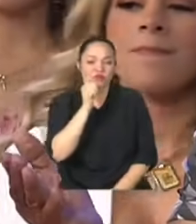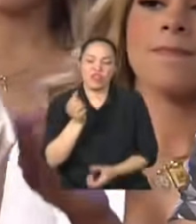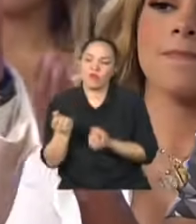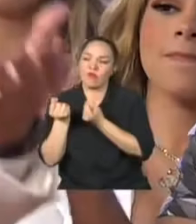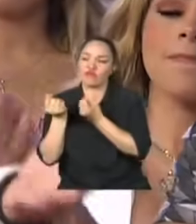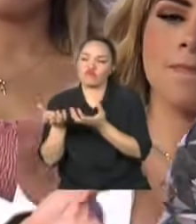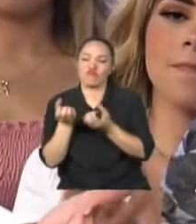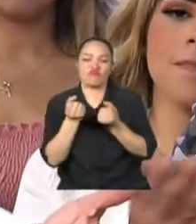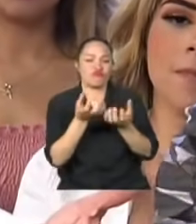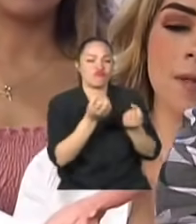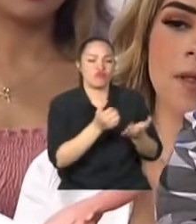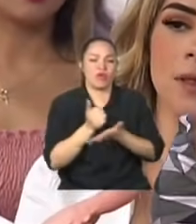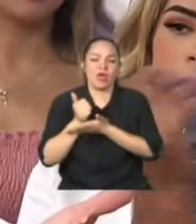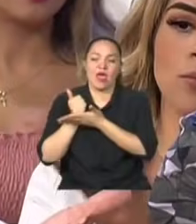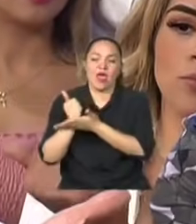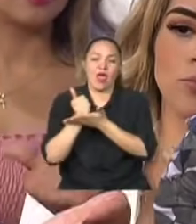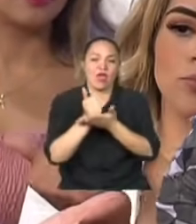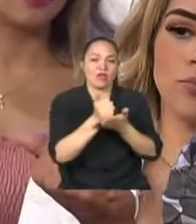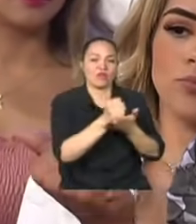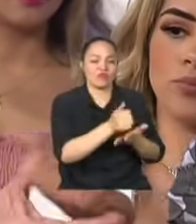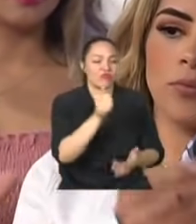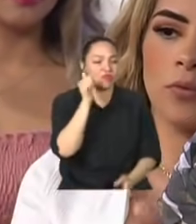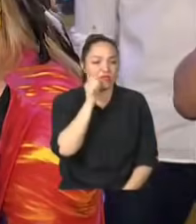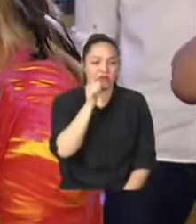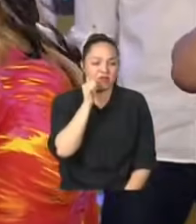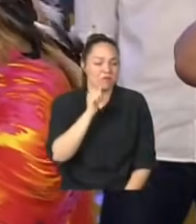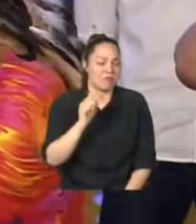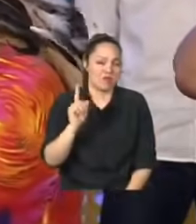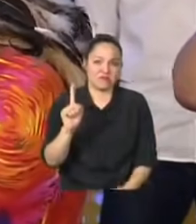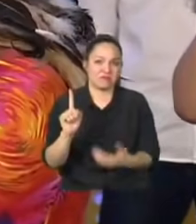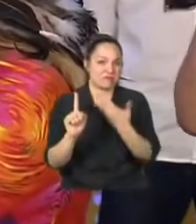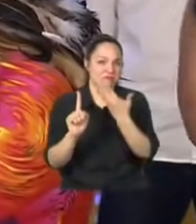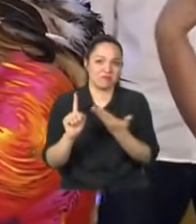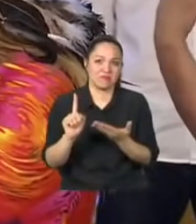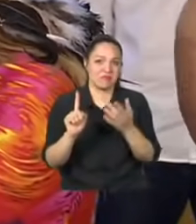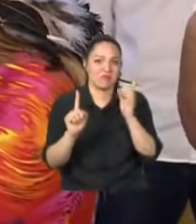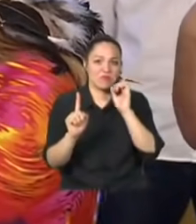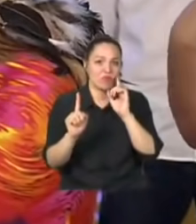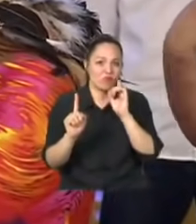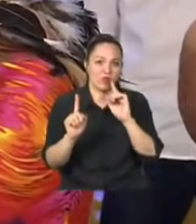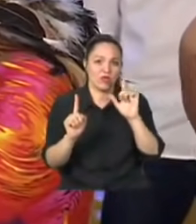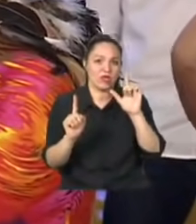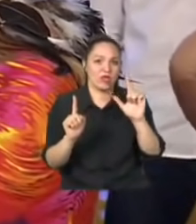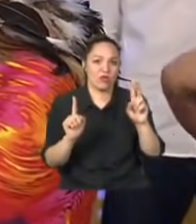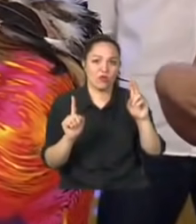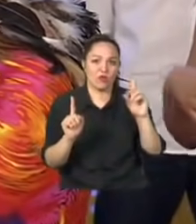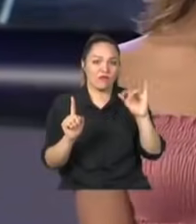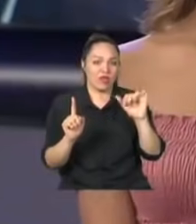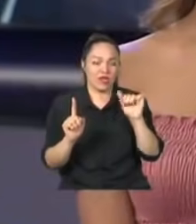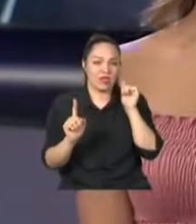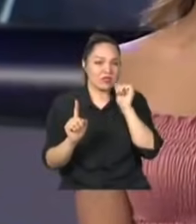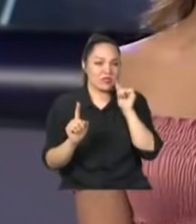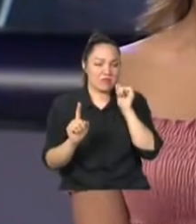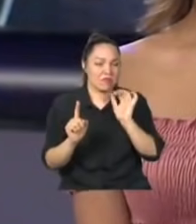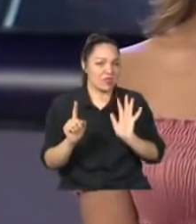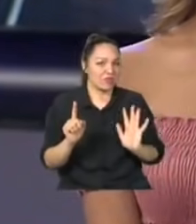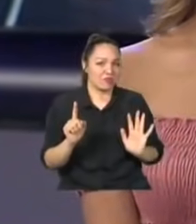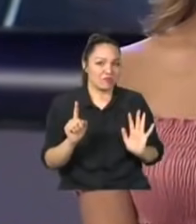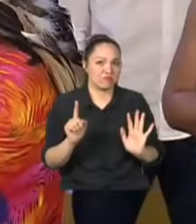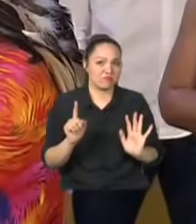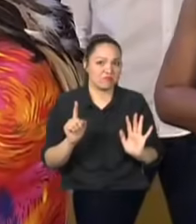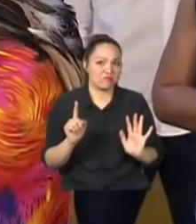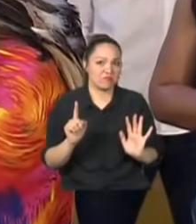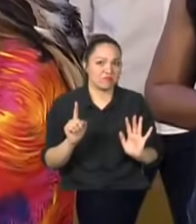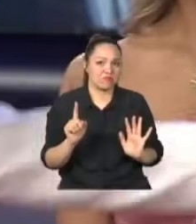busca ayudar. Escuche lo que está diciendo de usted. Claro, oiga, la conozco. Sí, okay, pero ahora ¿cuál sí es el problema? ¿Qué me va a regalar y a mí? Consta, por todo. Me